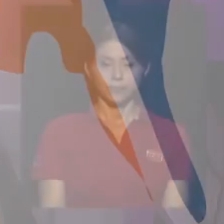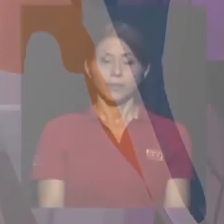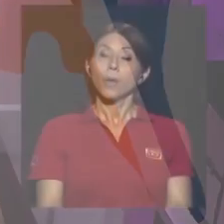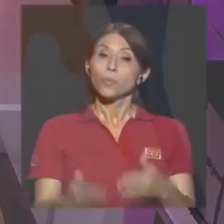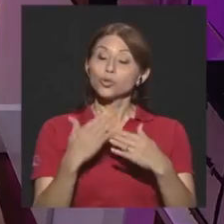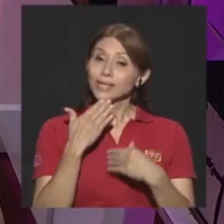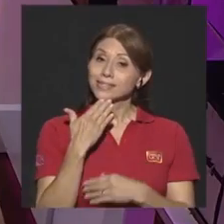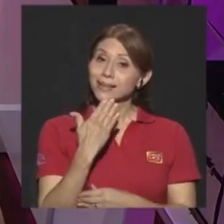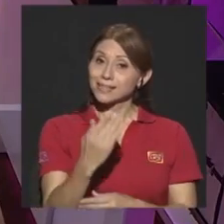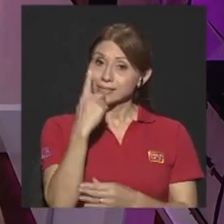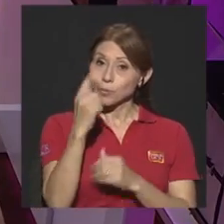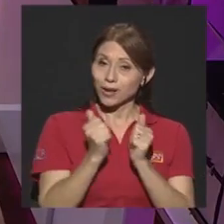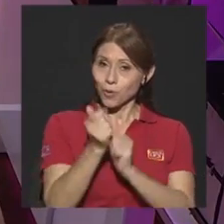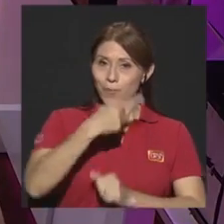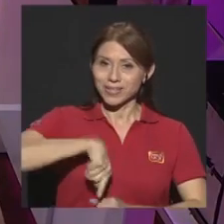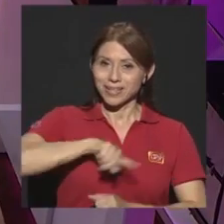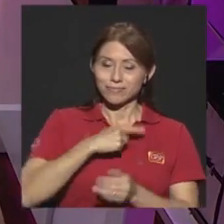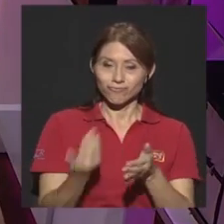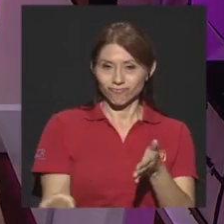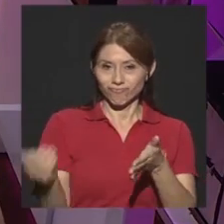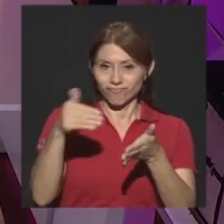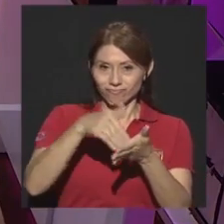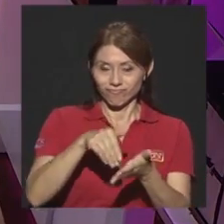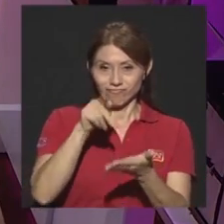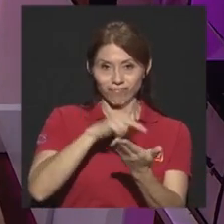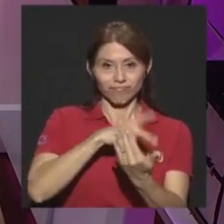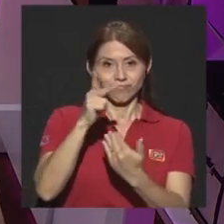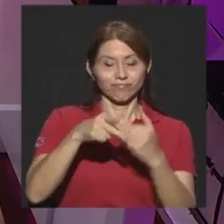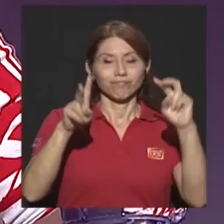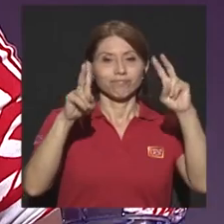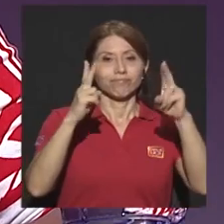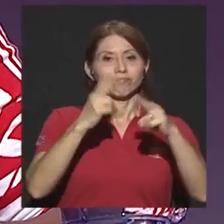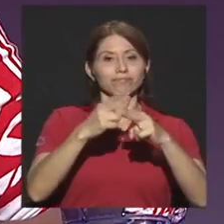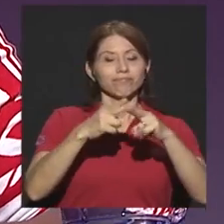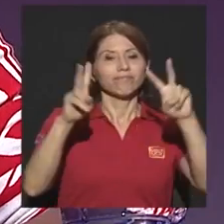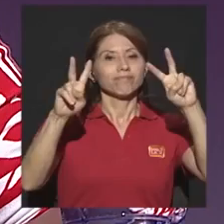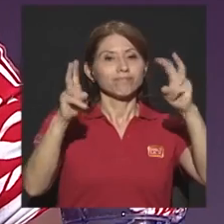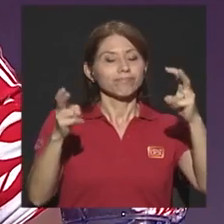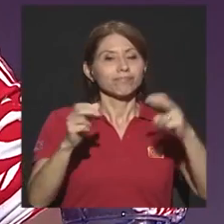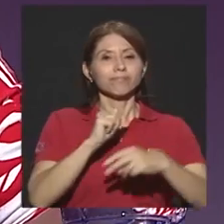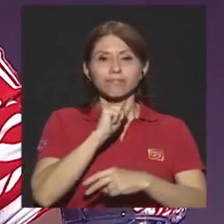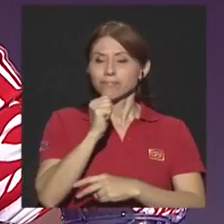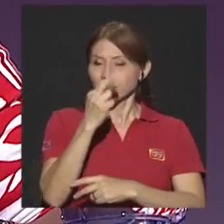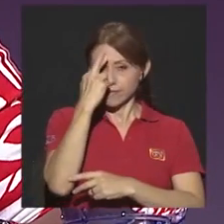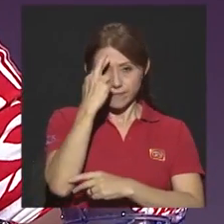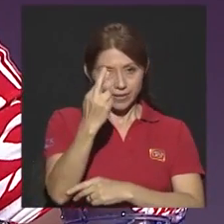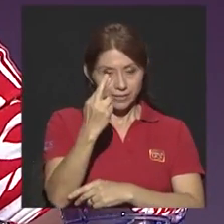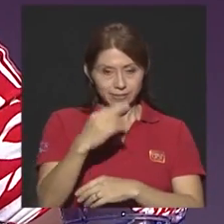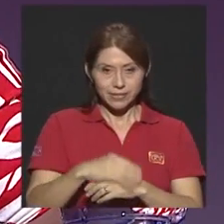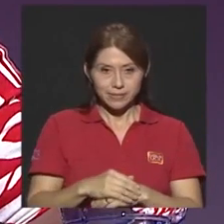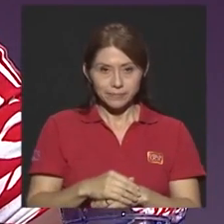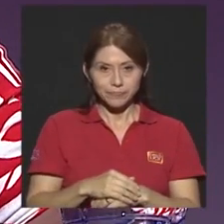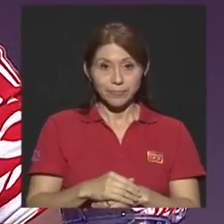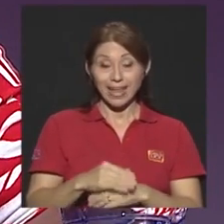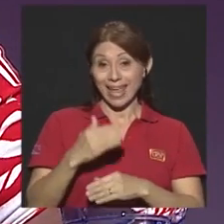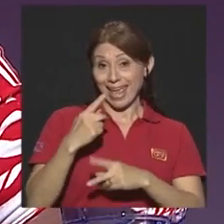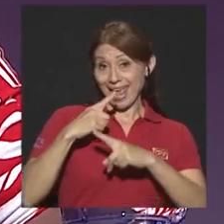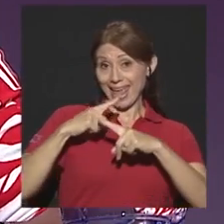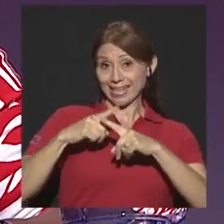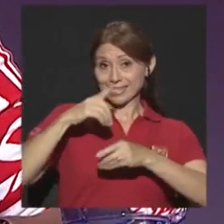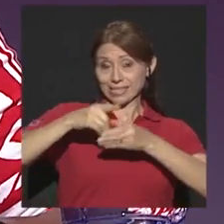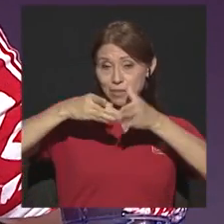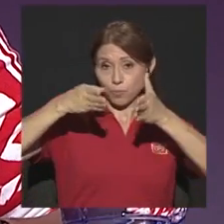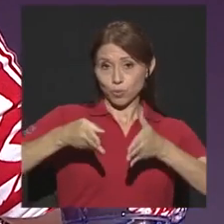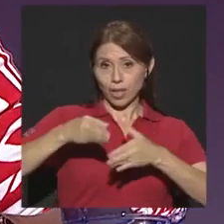muchas gracias por acompañarnos una vez más en Irreverencias. El exdiputado Justo Orozco, detenido